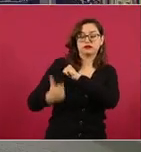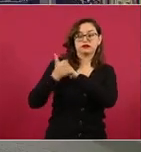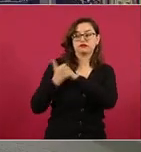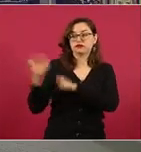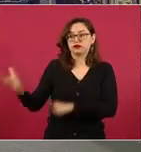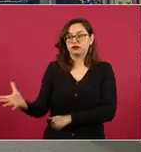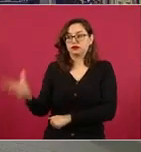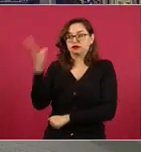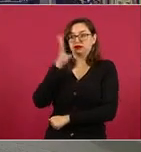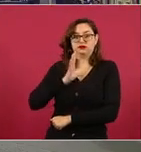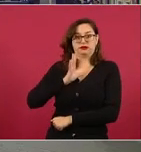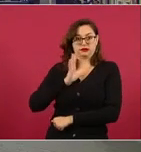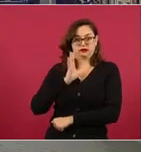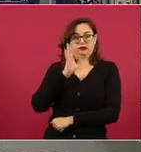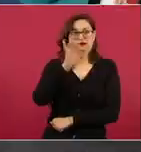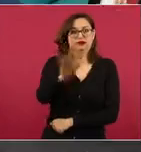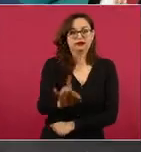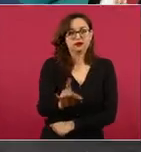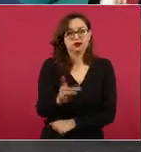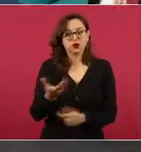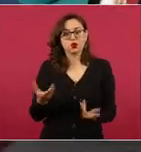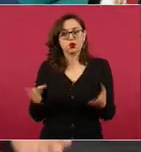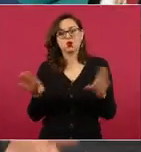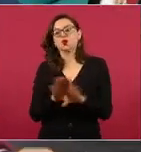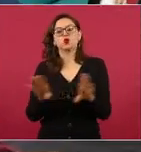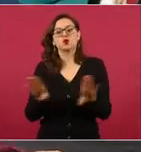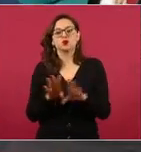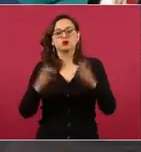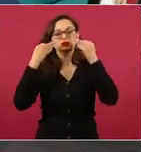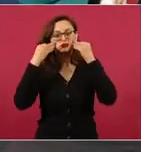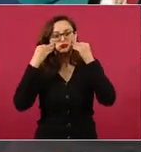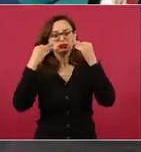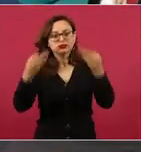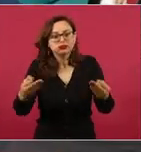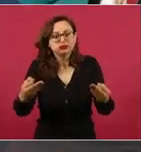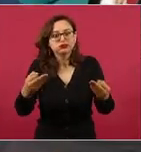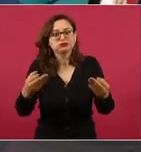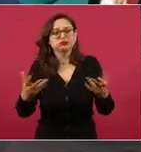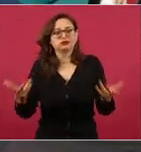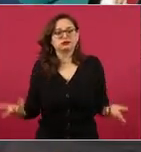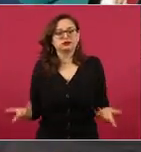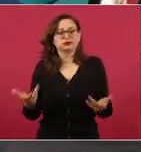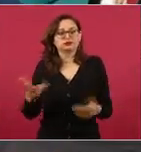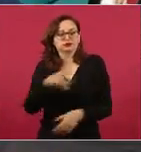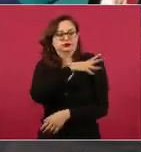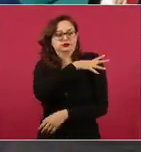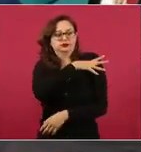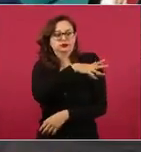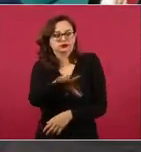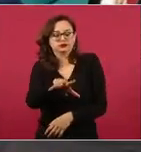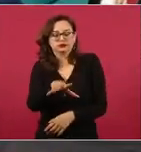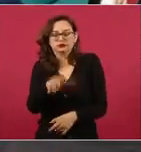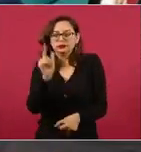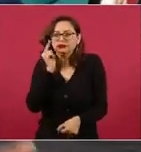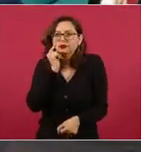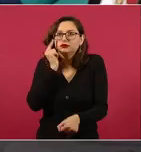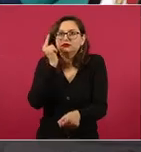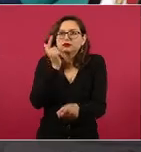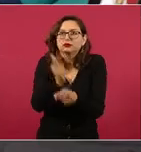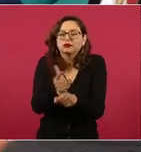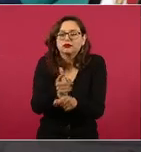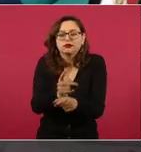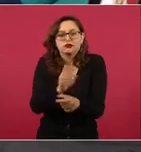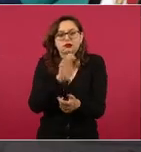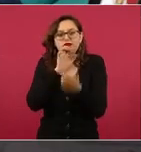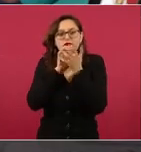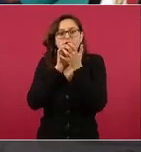que se quedaron atónitos con lo que vieron aquí, que presenciaron que las declaraciones del general, pues es un tema grave,